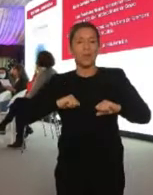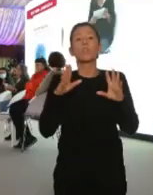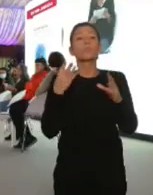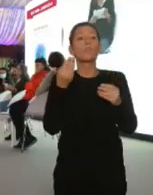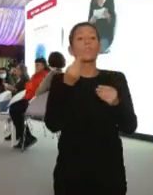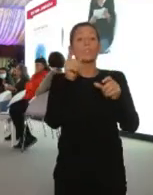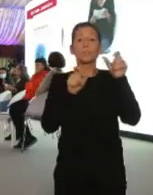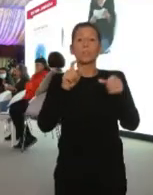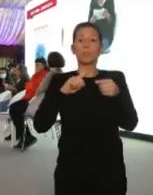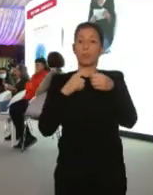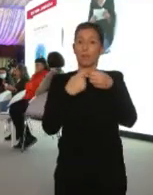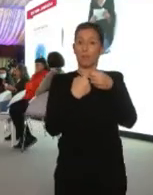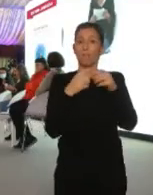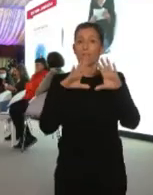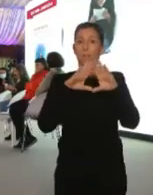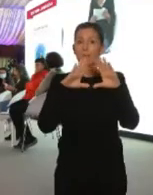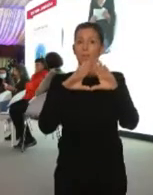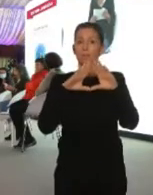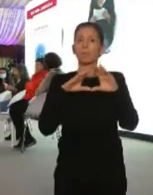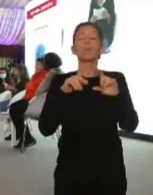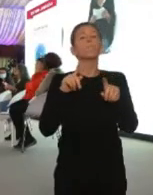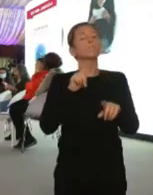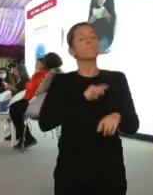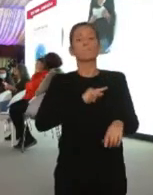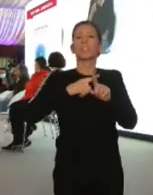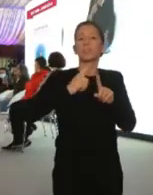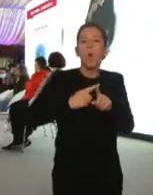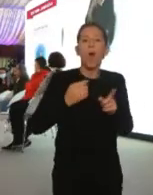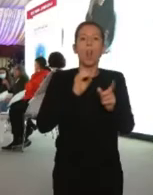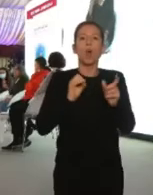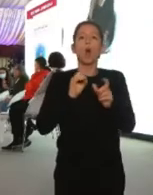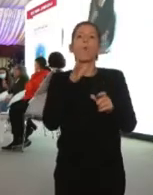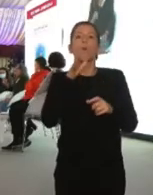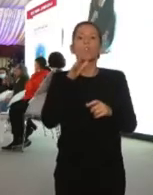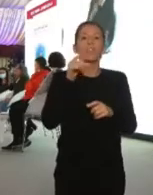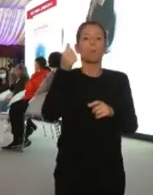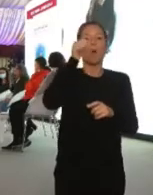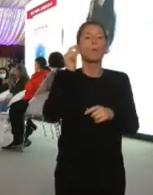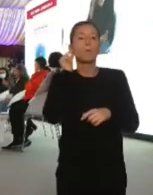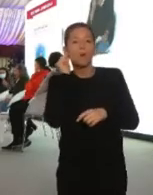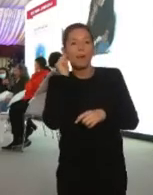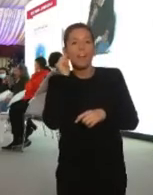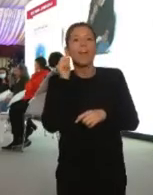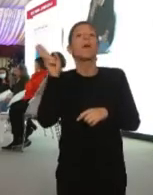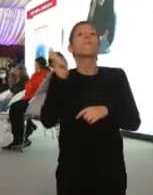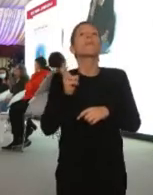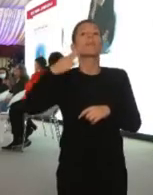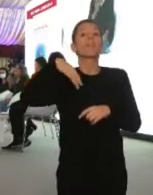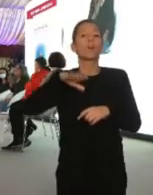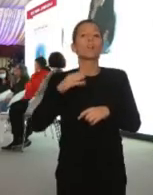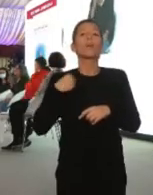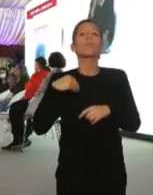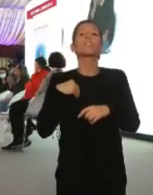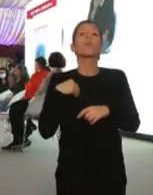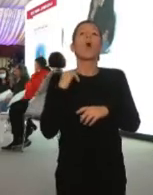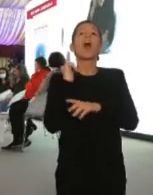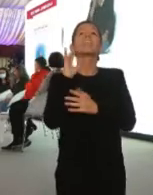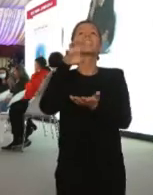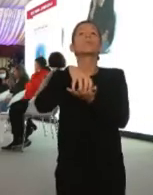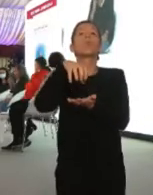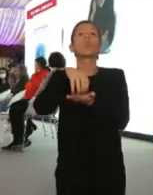alimentando constantemente a violencia machista que provén das instituciones machistas que